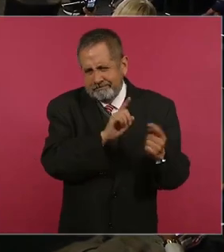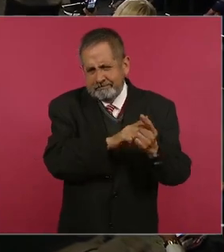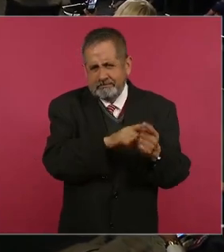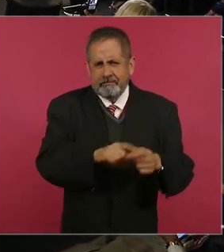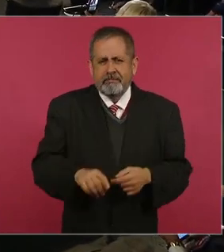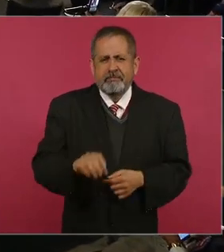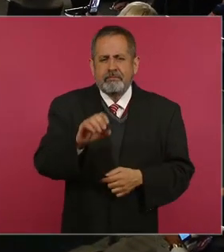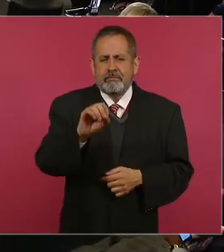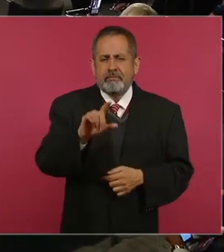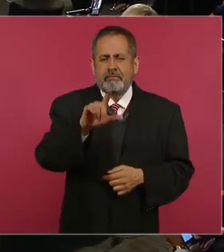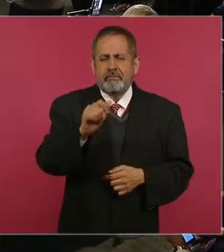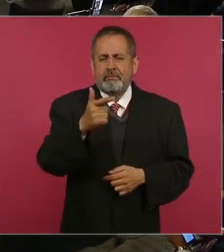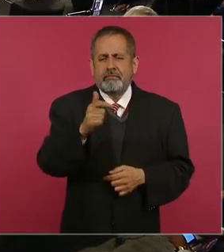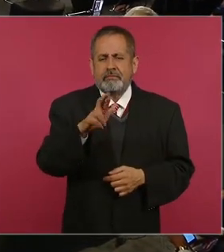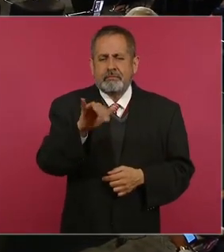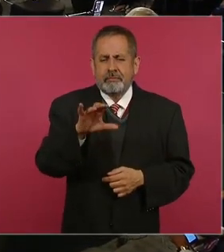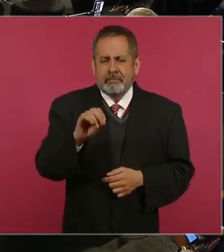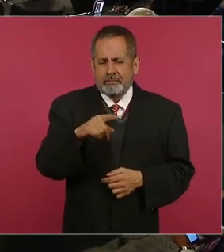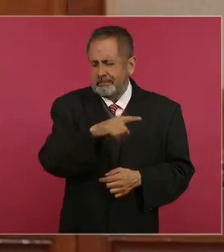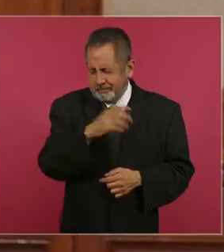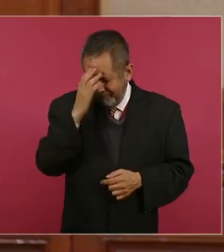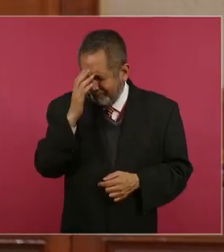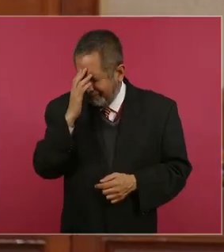Vázquez. Olegario Vázquez.